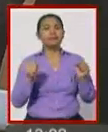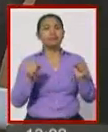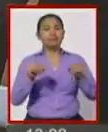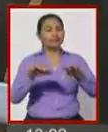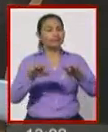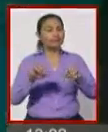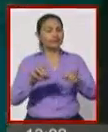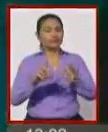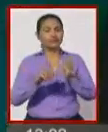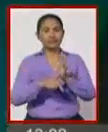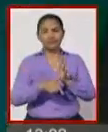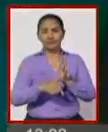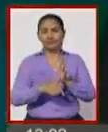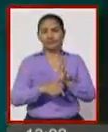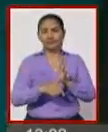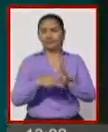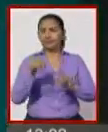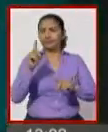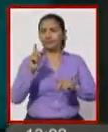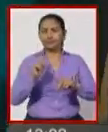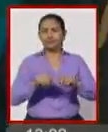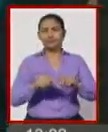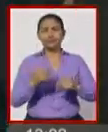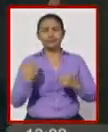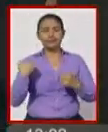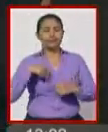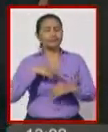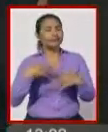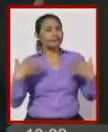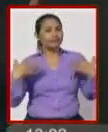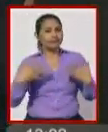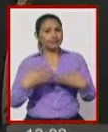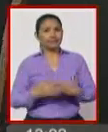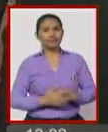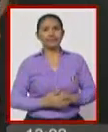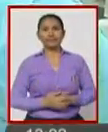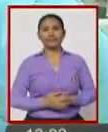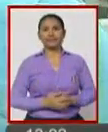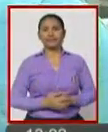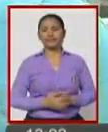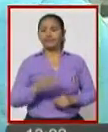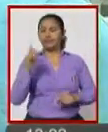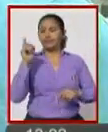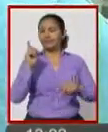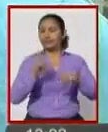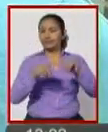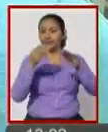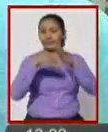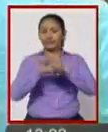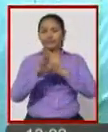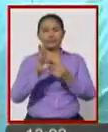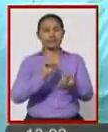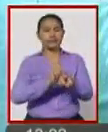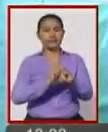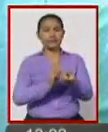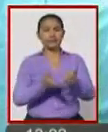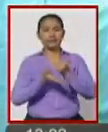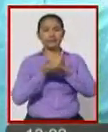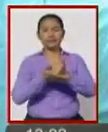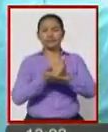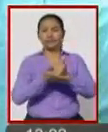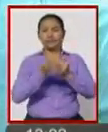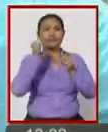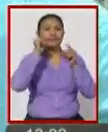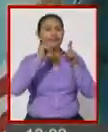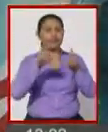dura y convulsionó y no se pudo. Y nosotros nos asustamos grave y no quisieron entrar, digamos, los doctores allá a ver a mi